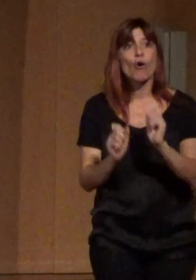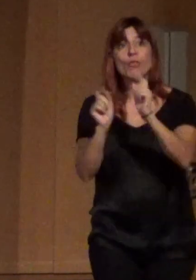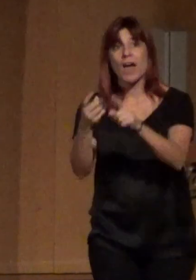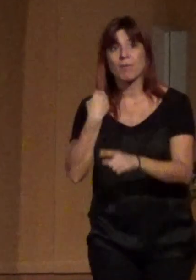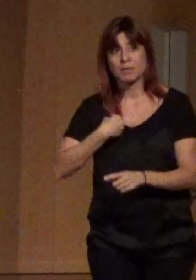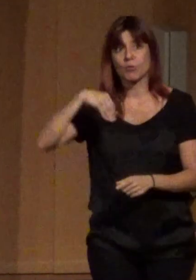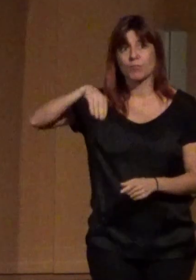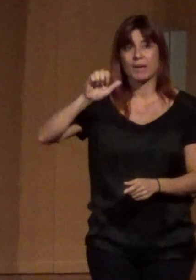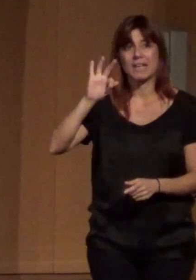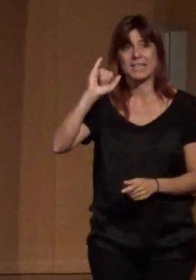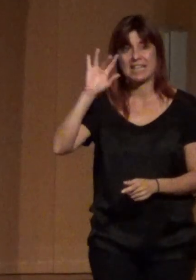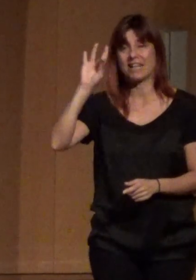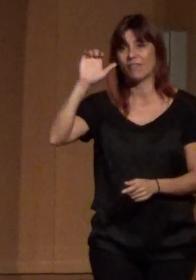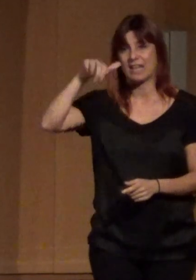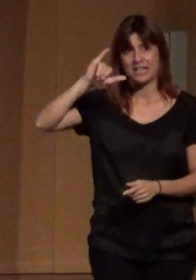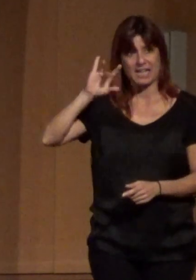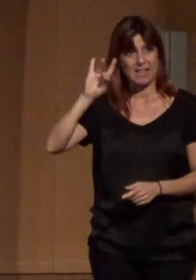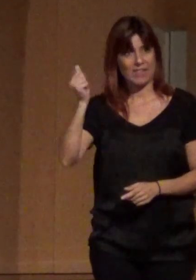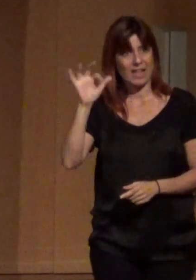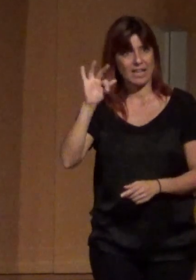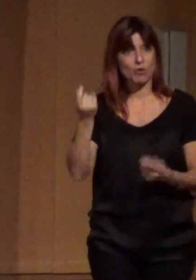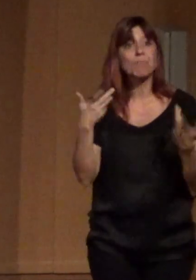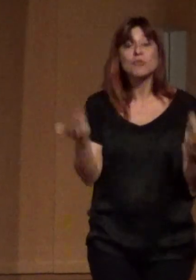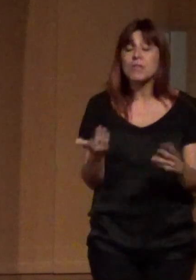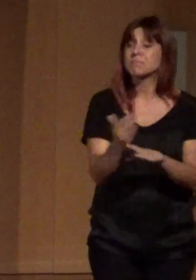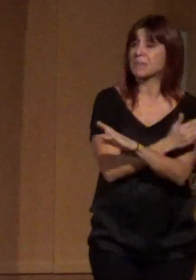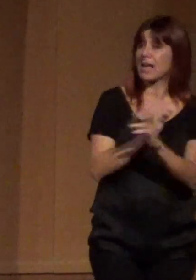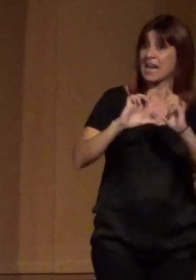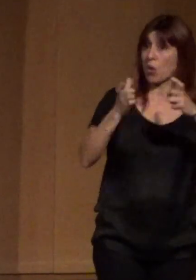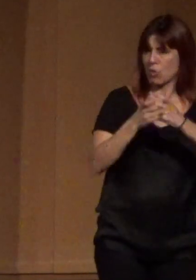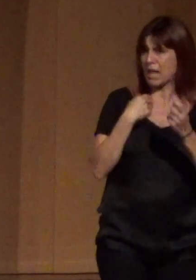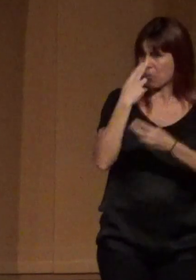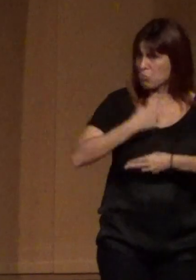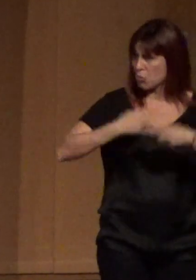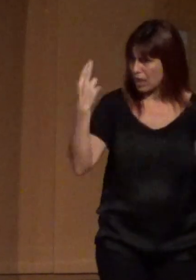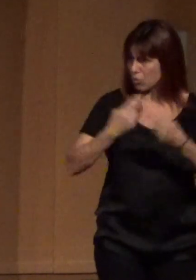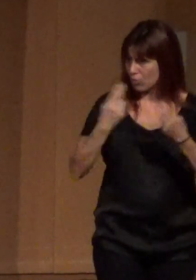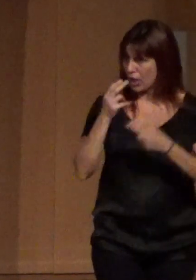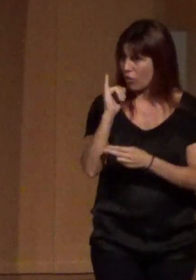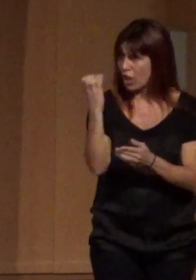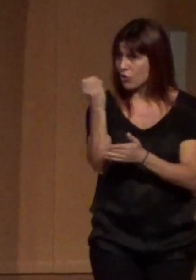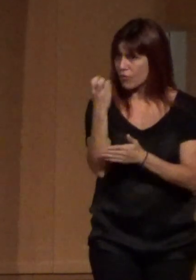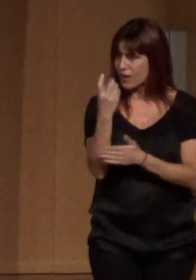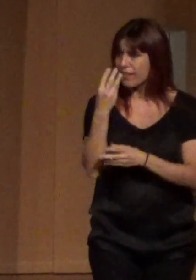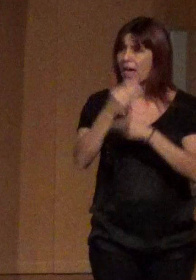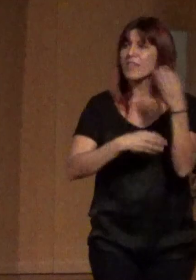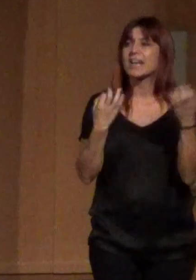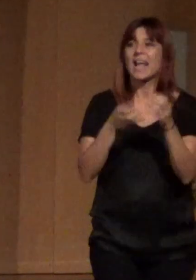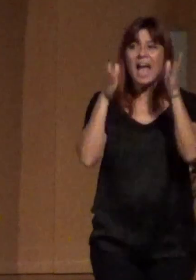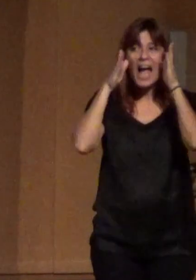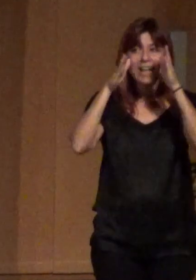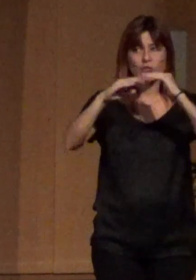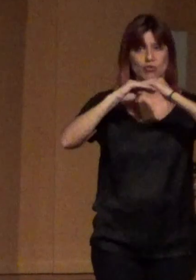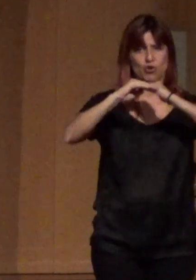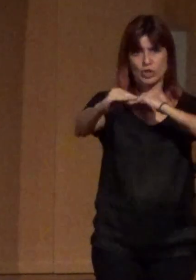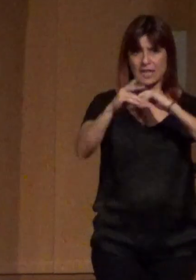metilfenidato. De esta manera, el algoritmo que hicimos, que está publicado y que está disponible, ahora pondré la referencia, es valorar la atención sostenida, la hiperactividad, el